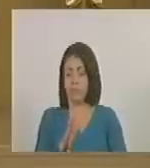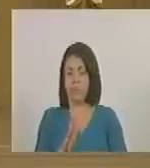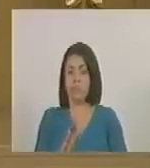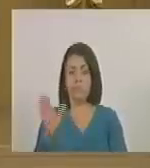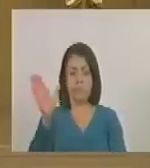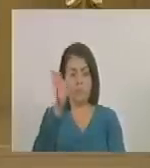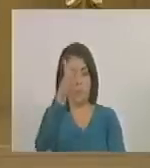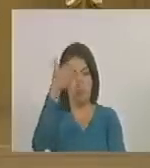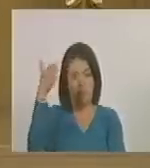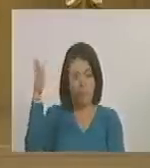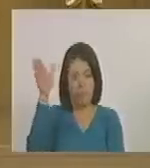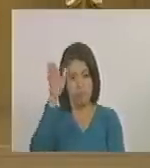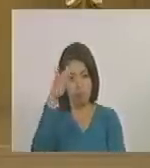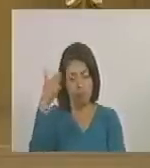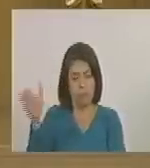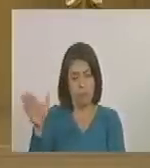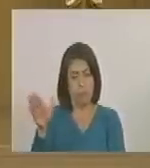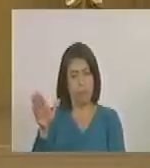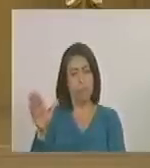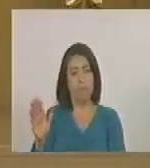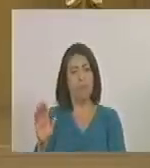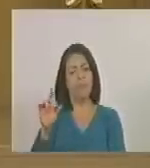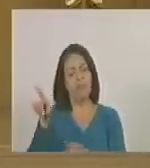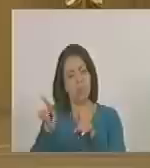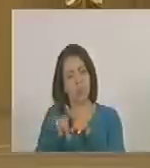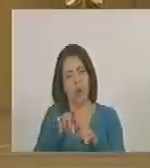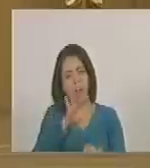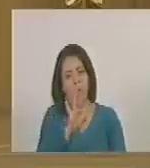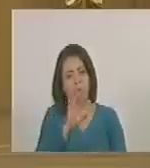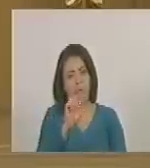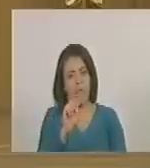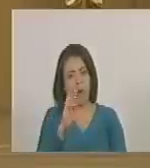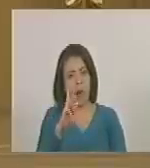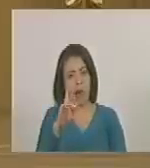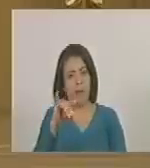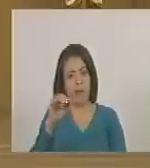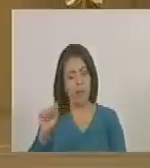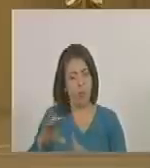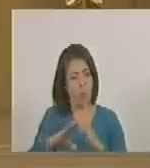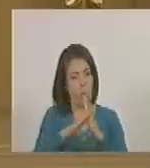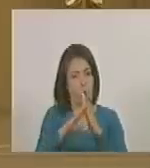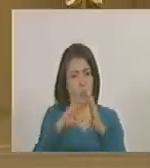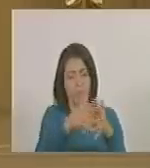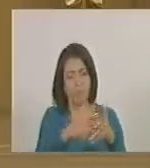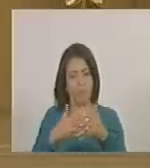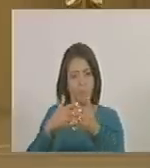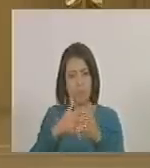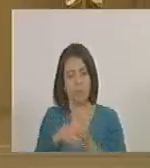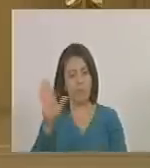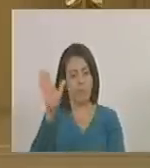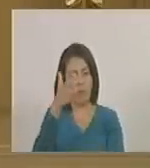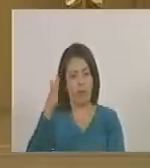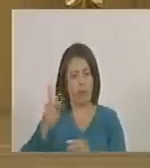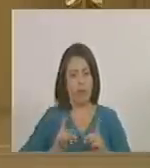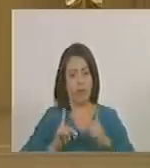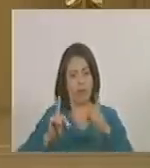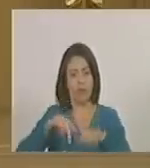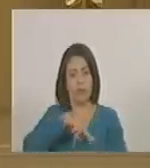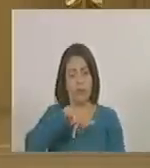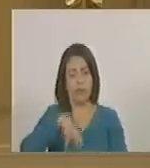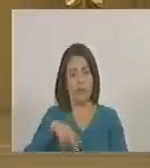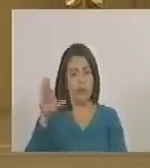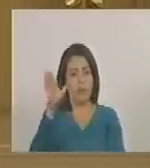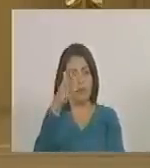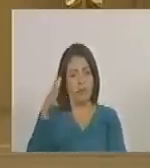las banderas en alto, las banderas de Fabricio, las banderas antiimperialistas, las banderas de la dignidad nacional,